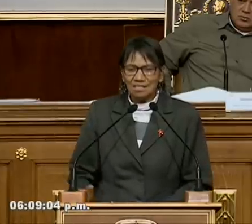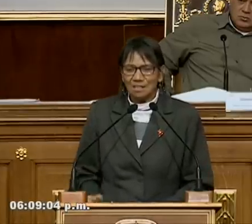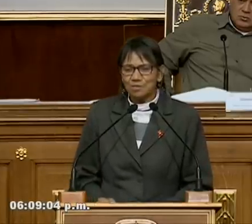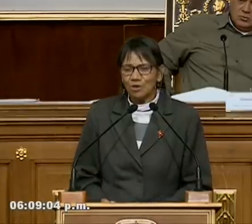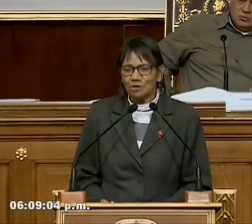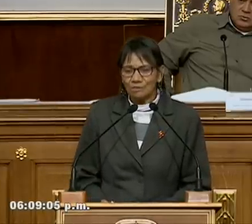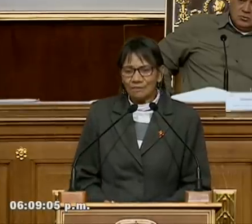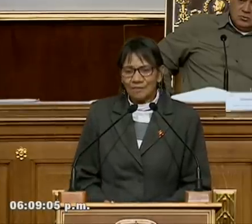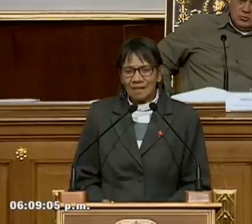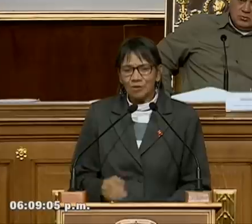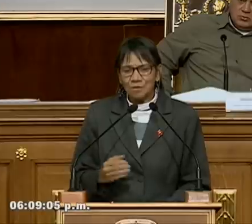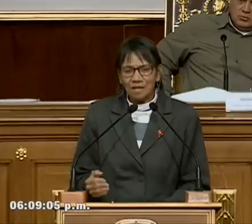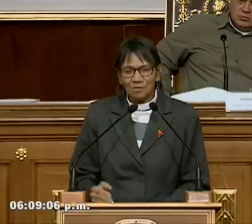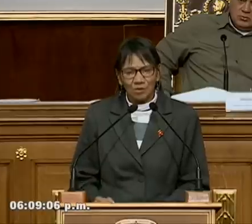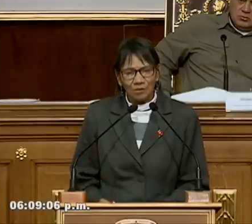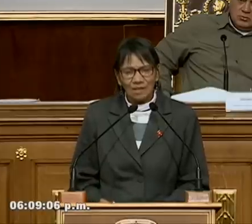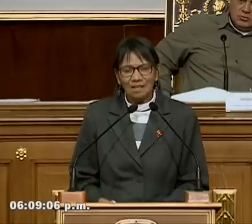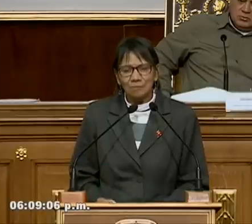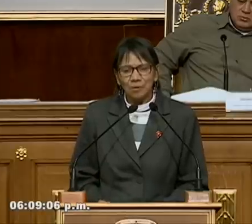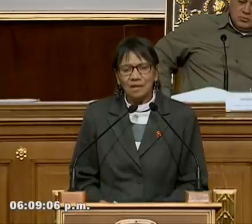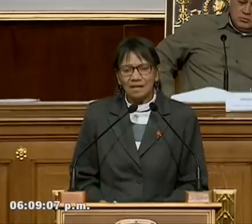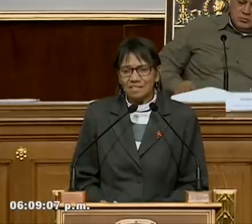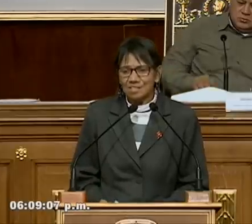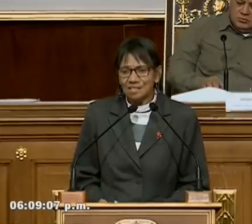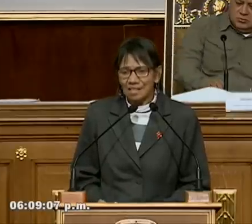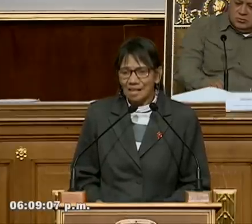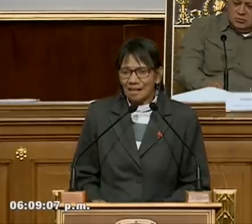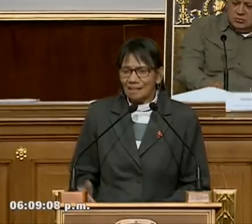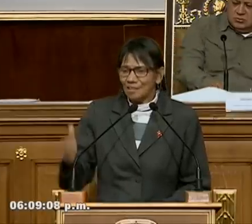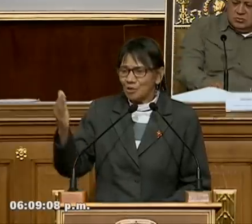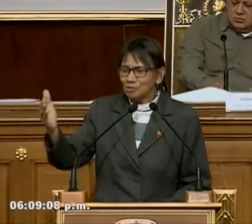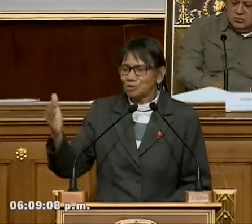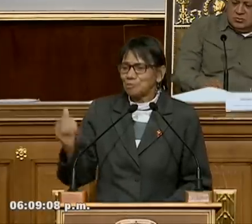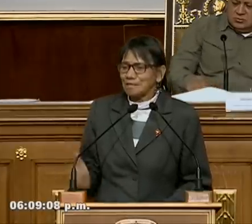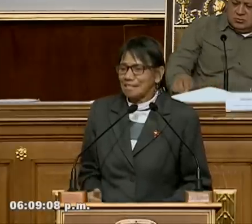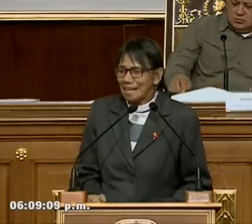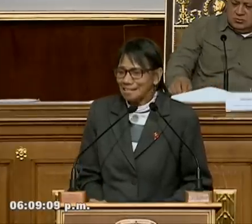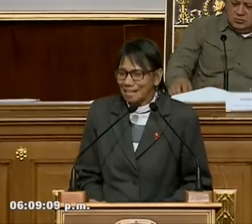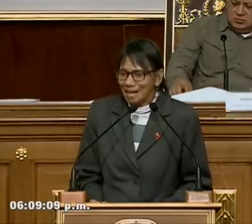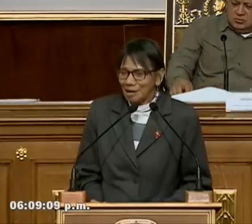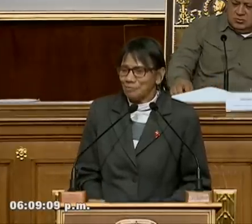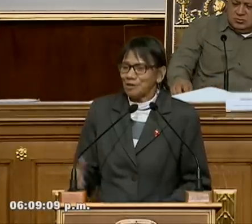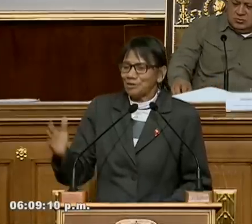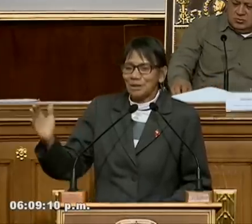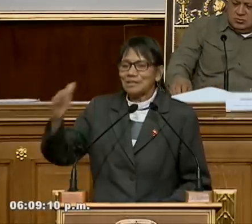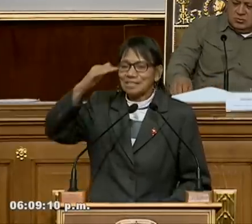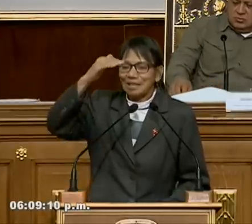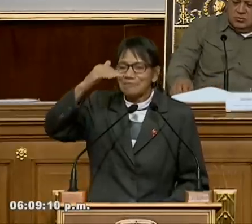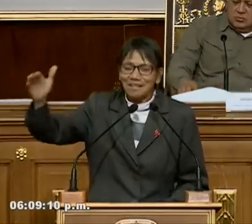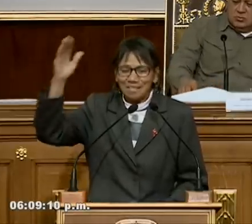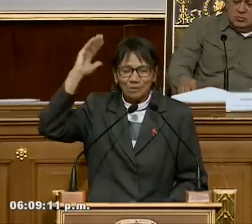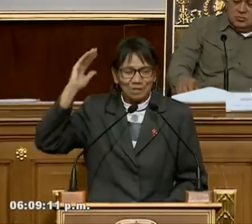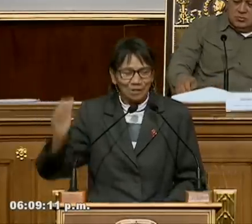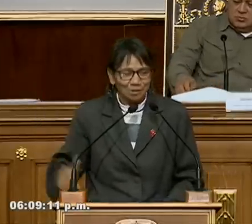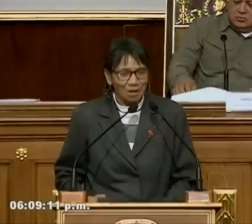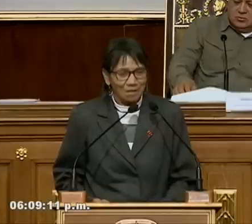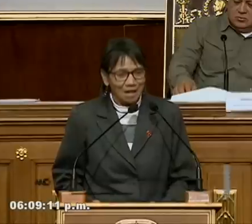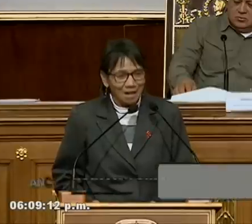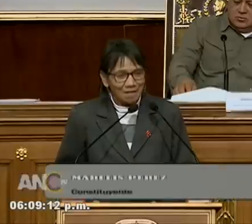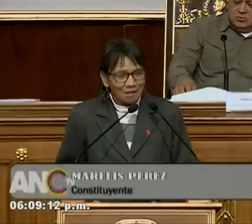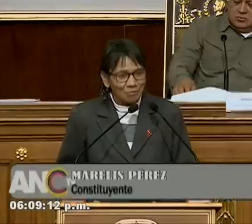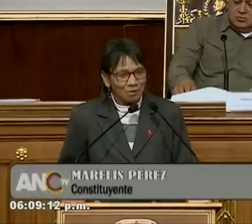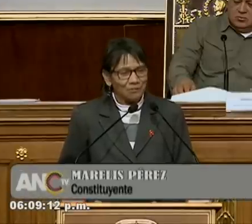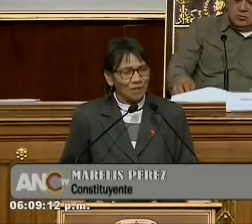hermosa recepción que el gobierno de la República de China le dio a nuestro presidente, bueno, deben de estar más desajustados